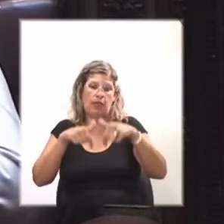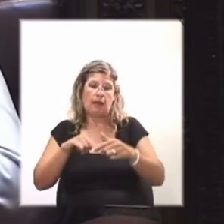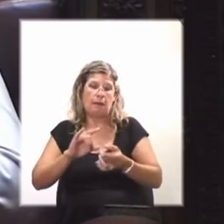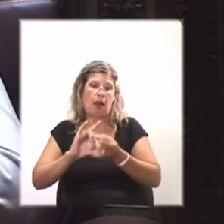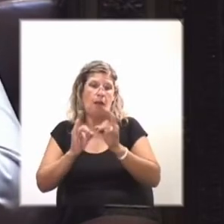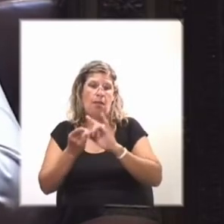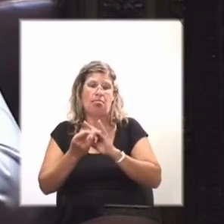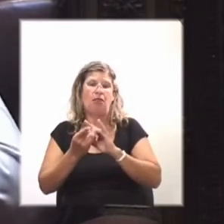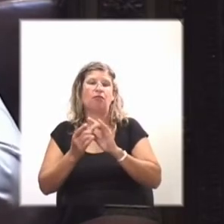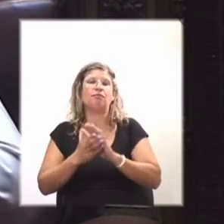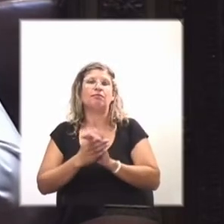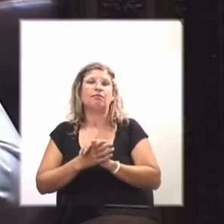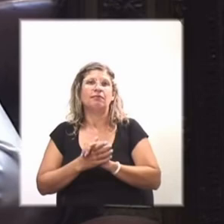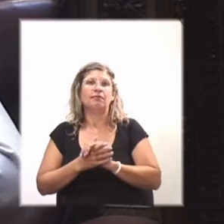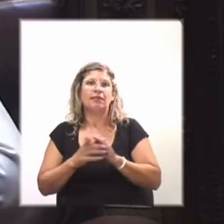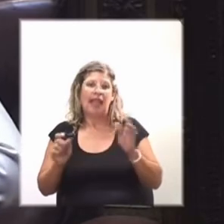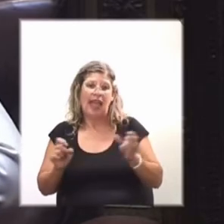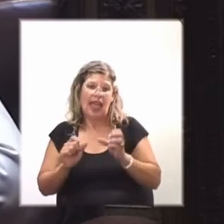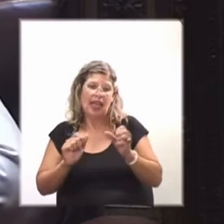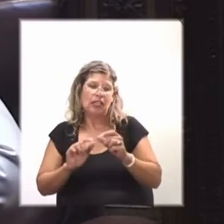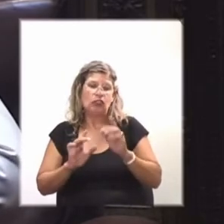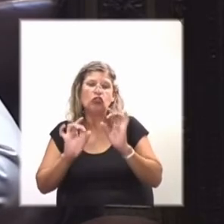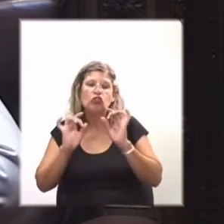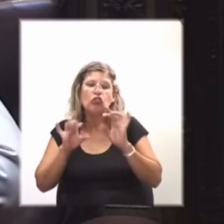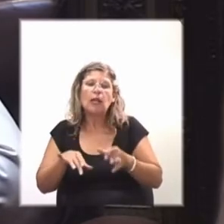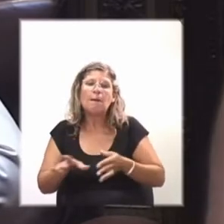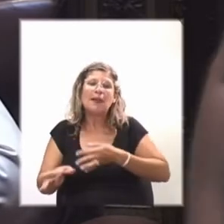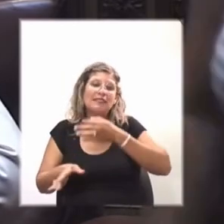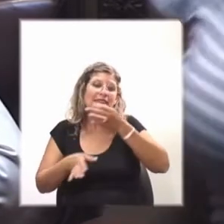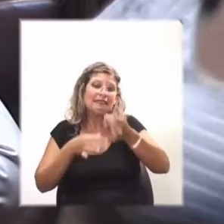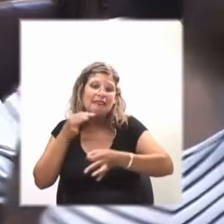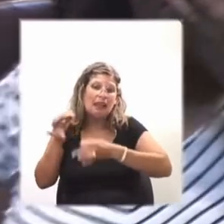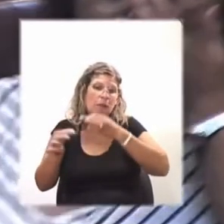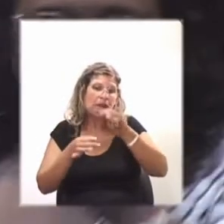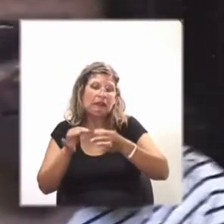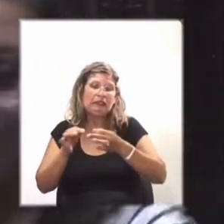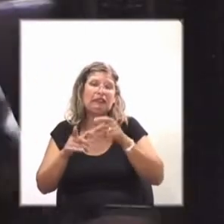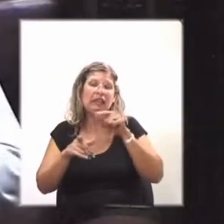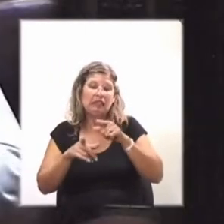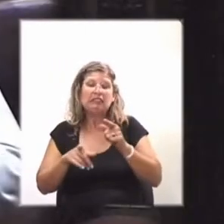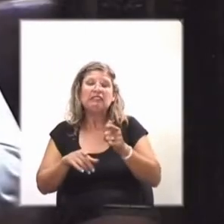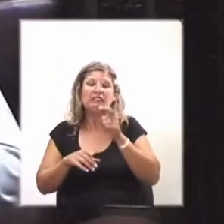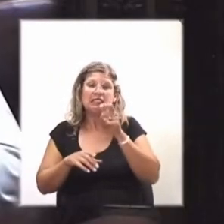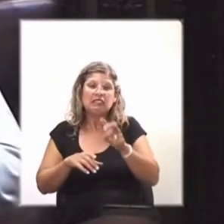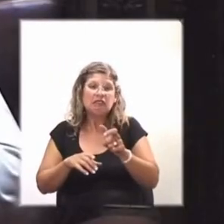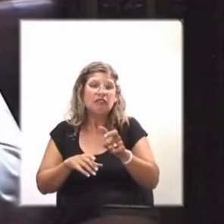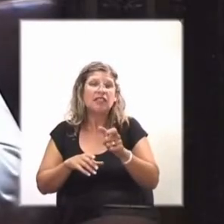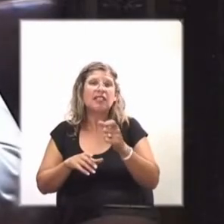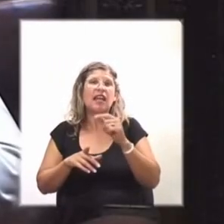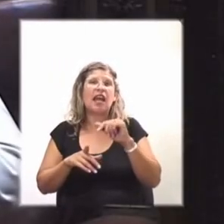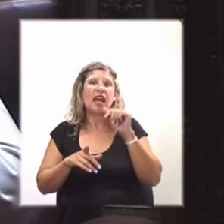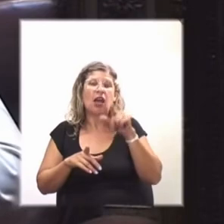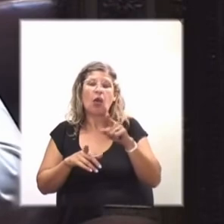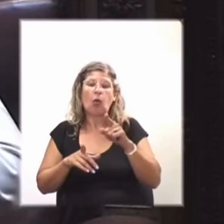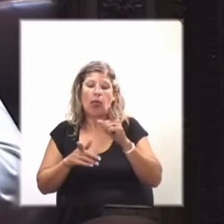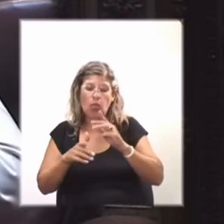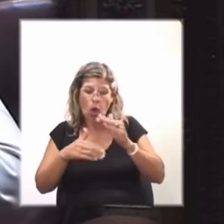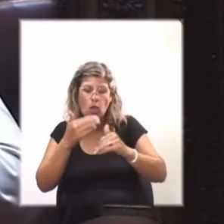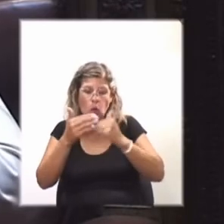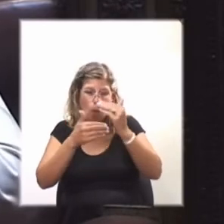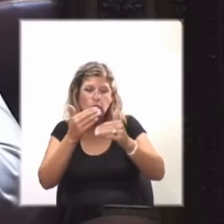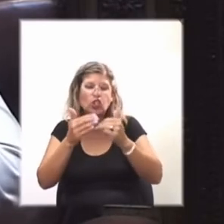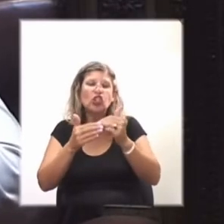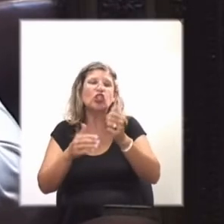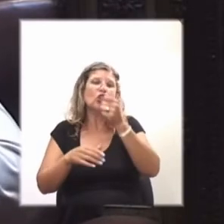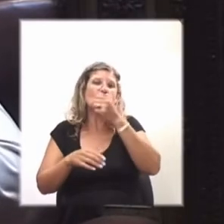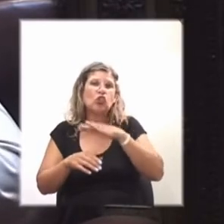Parlamento. Hechos que solo se explican y adquieren un significado a la luz de un proceso